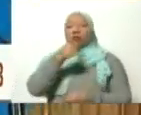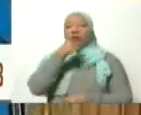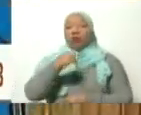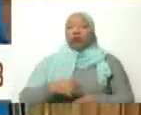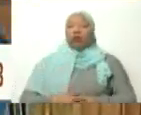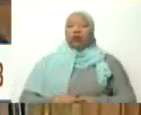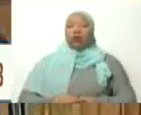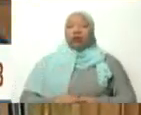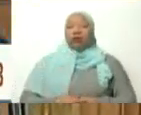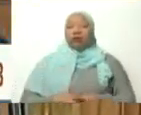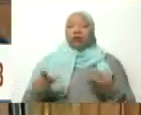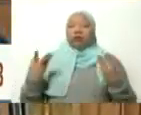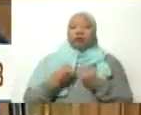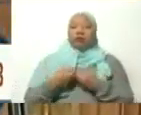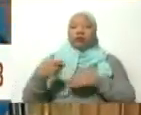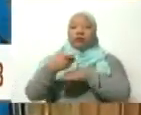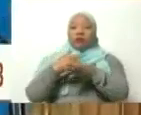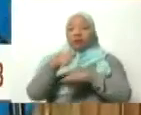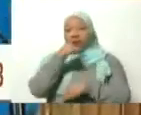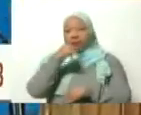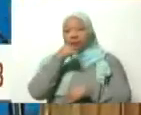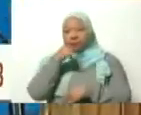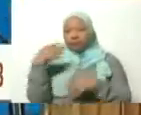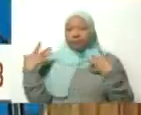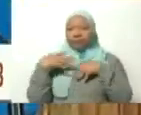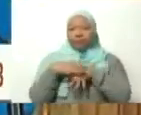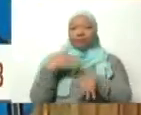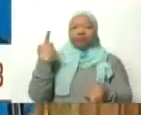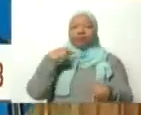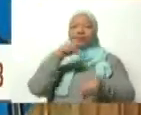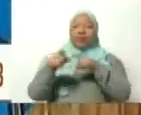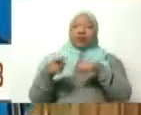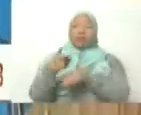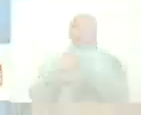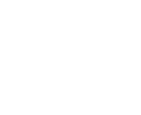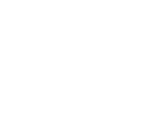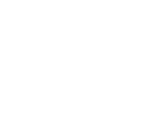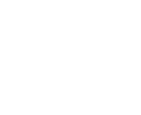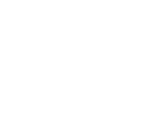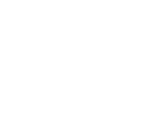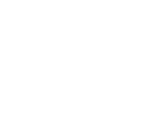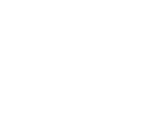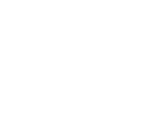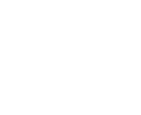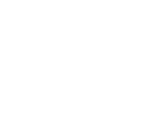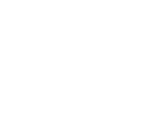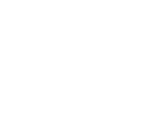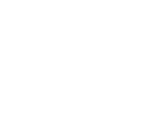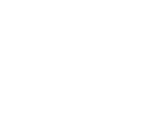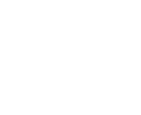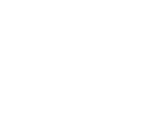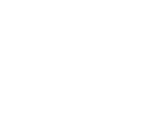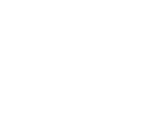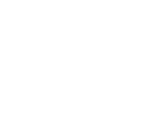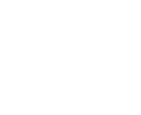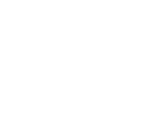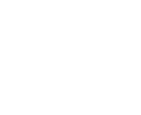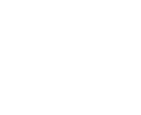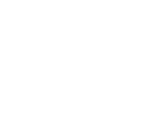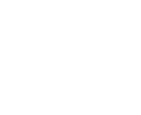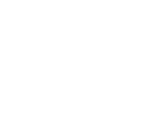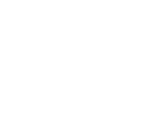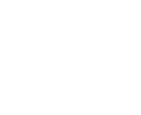Compensación Interterritorial a través del Consejo Federal de Gobierno y además se destinarán recursos adicionales